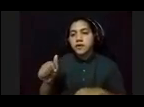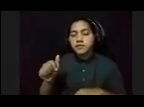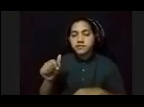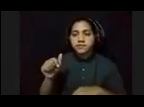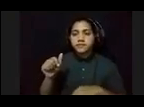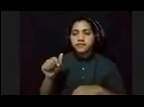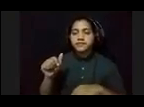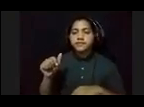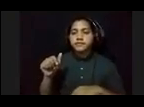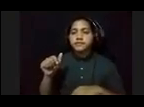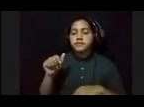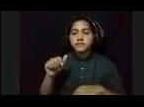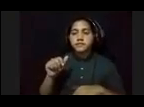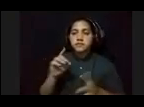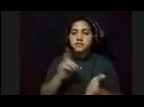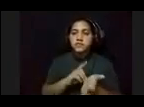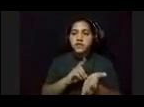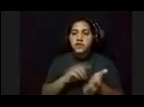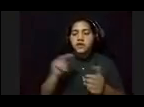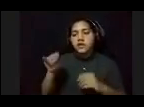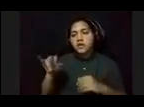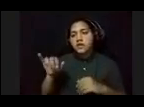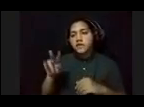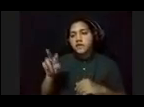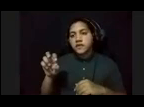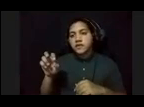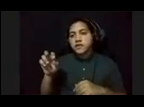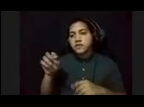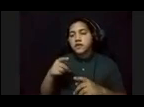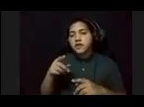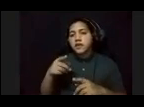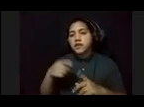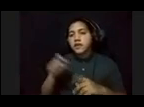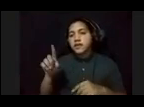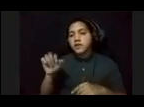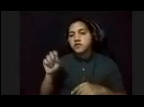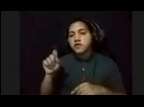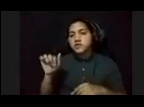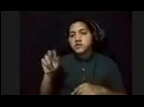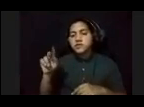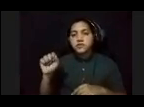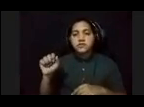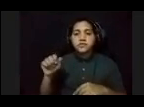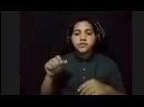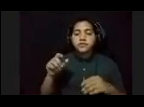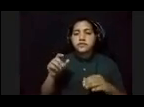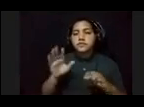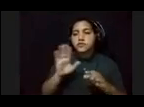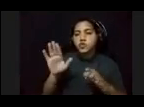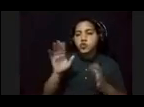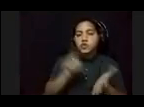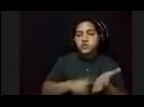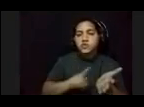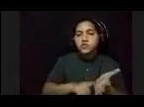La doctora Nieve de Los Ángeles Vázquez Lazo comenta en su tesis doctoral, en